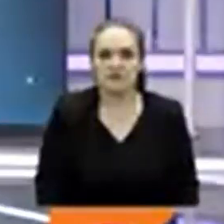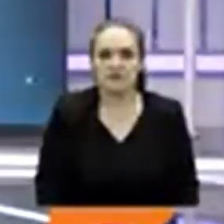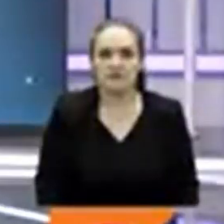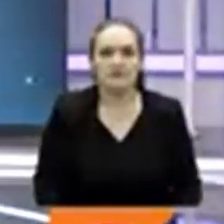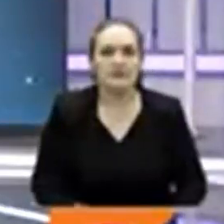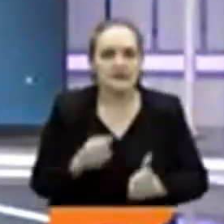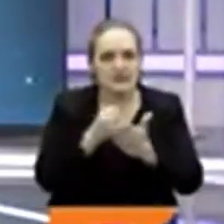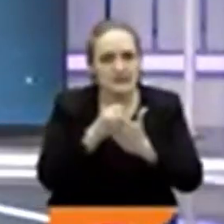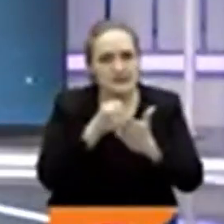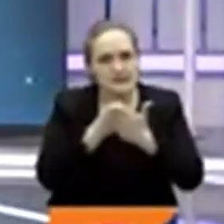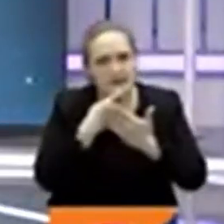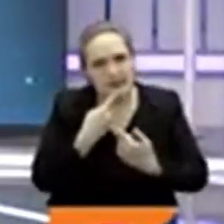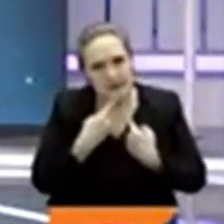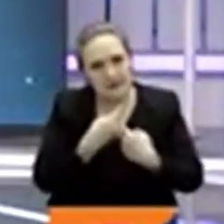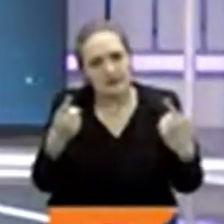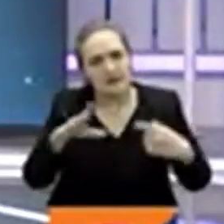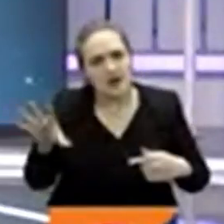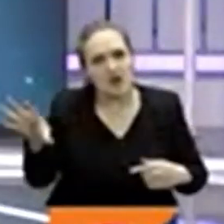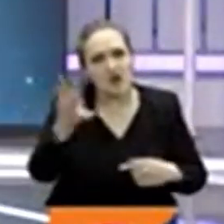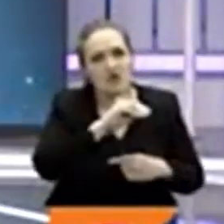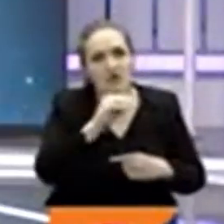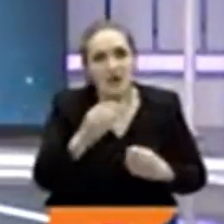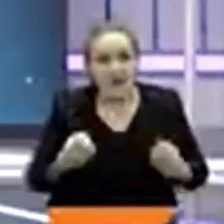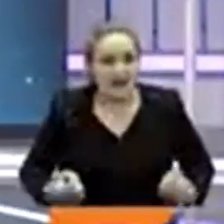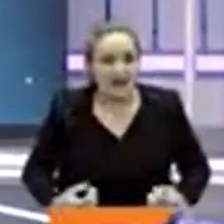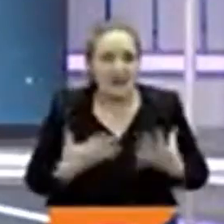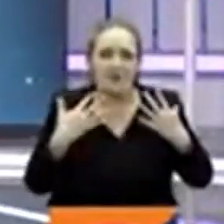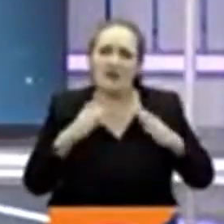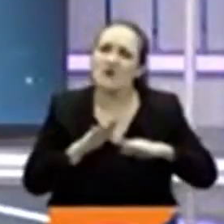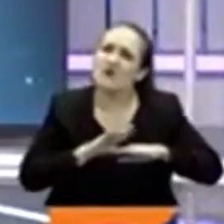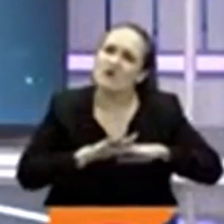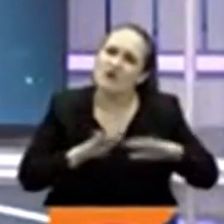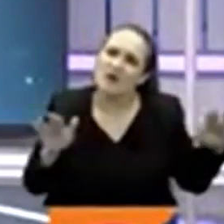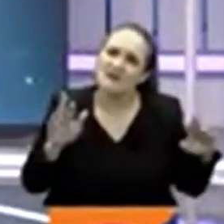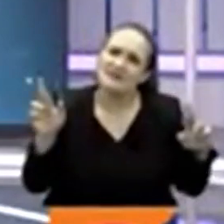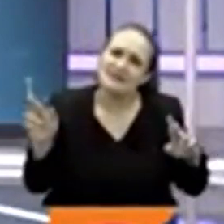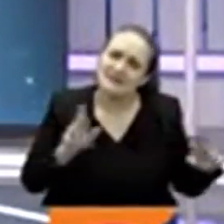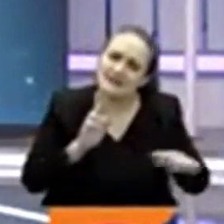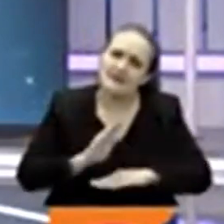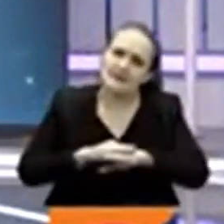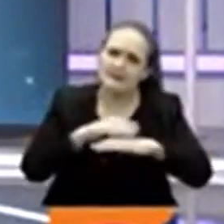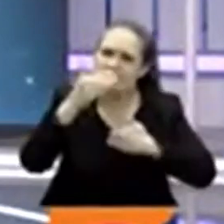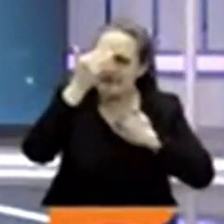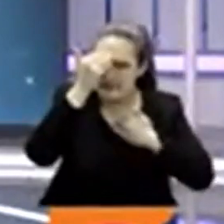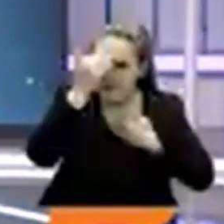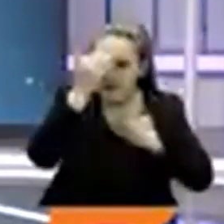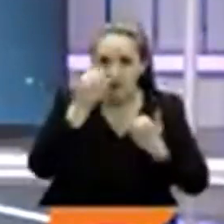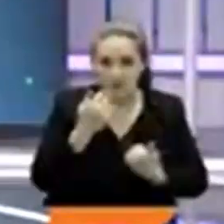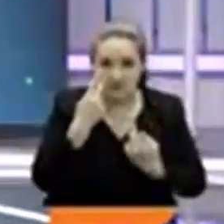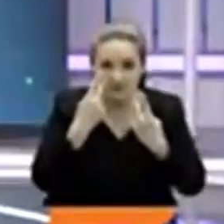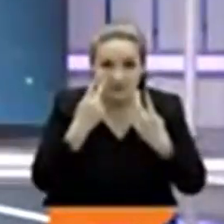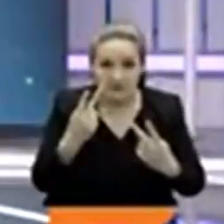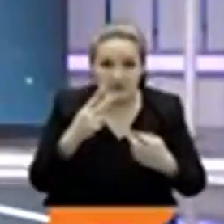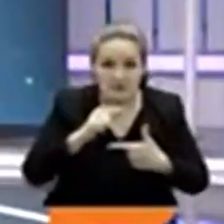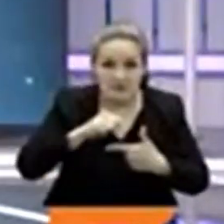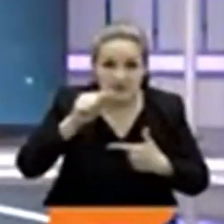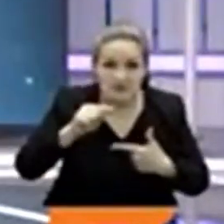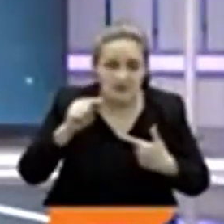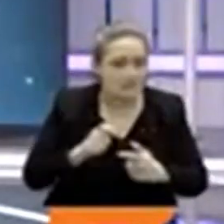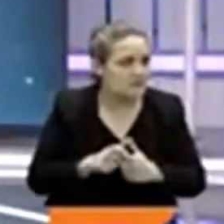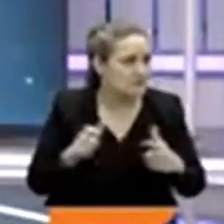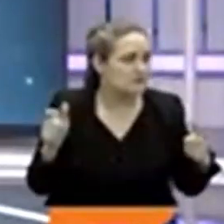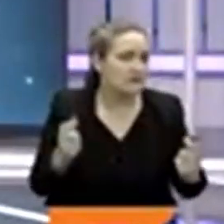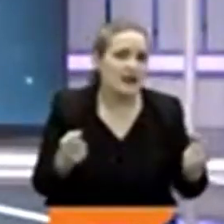Insistimos en el llamado. No más quemados con pólvora. Veamos las cifras que hoy son críticas para